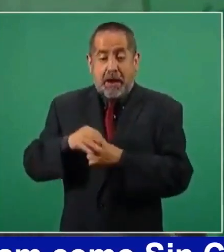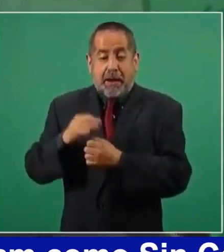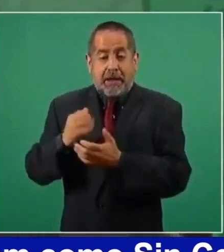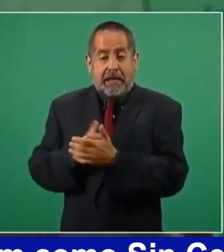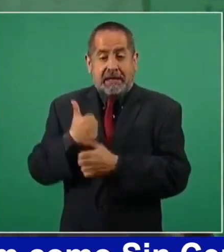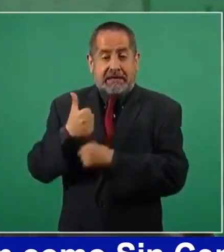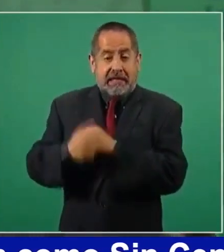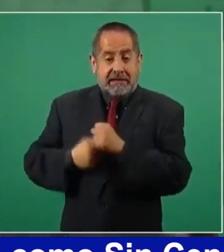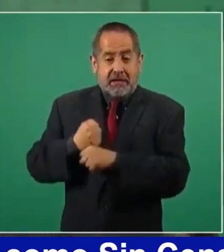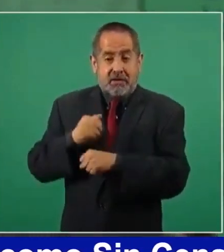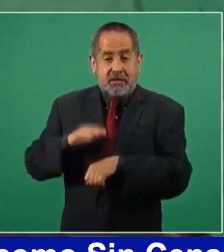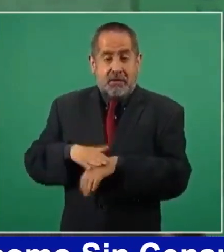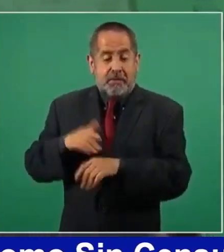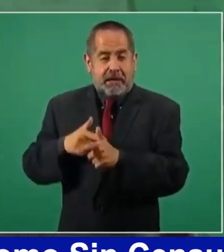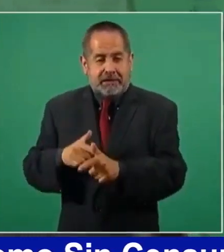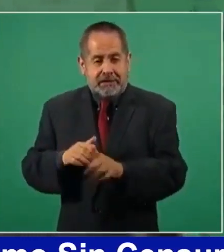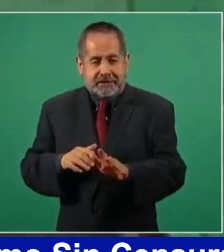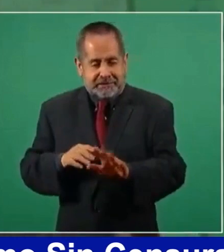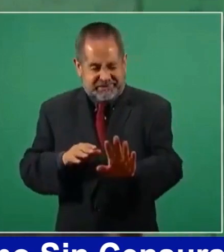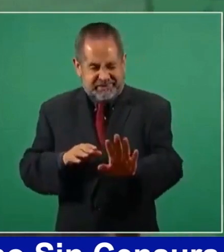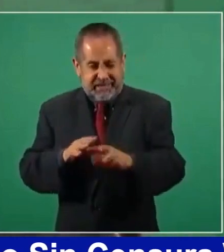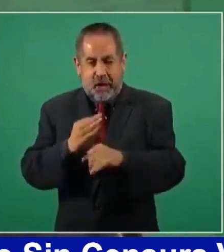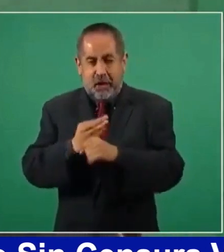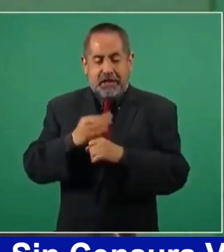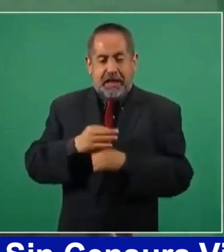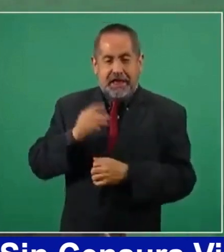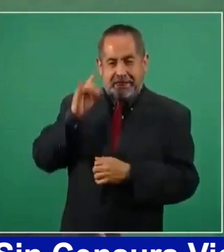Bueno, pero a ver, el diablito me está diciendo ahora,